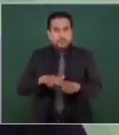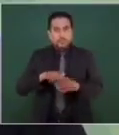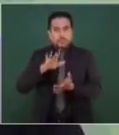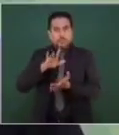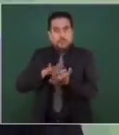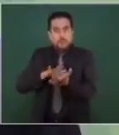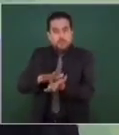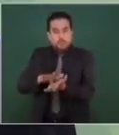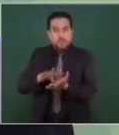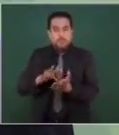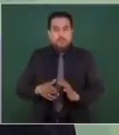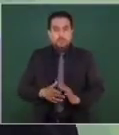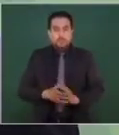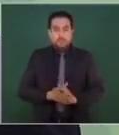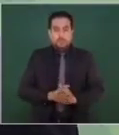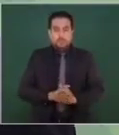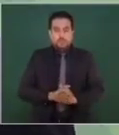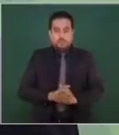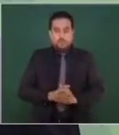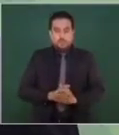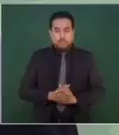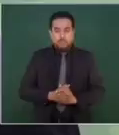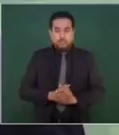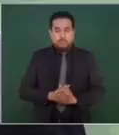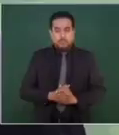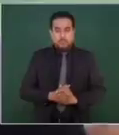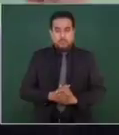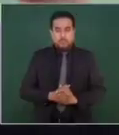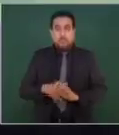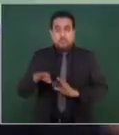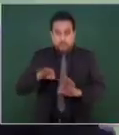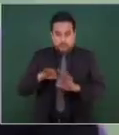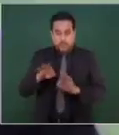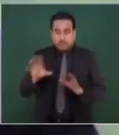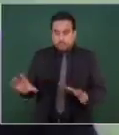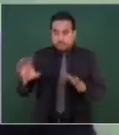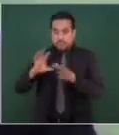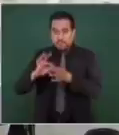apoyando y trabajando de manera coordinada para garantizar la paz.